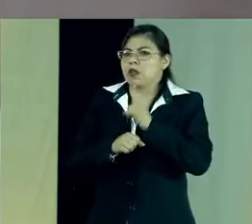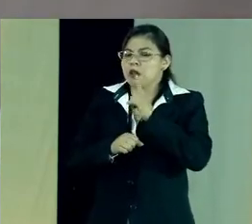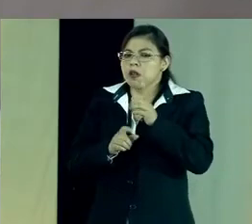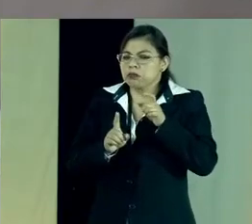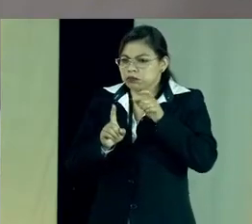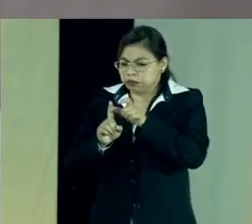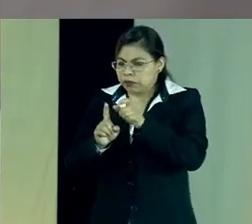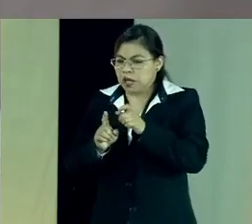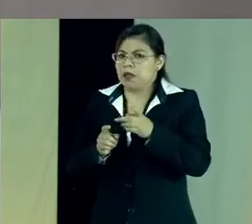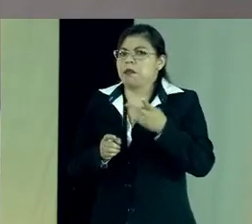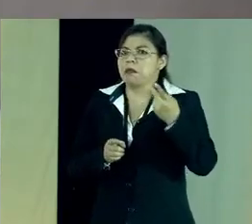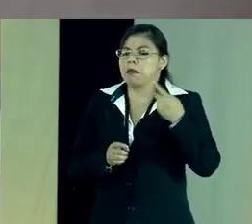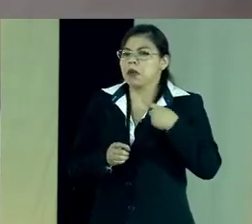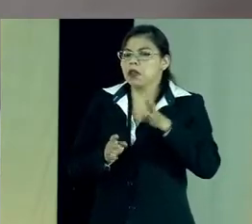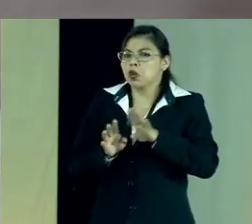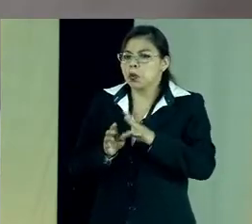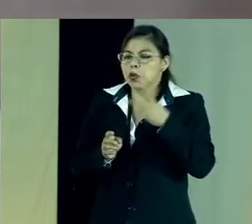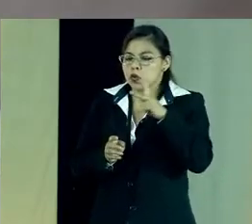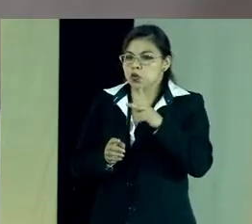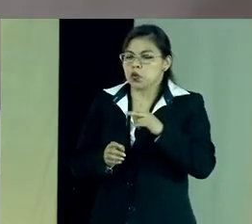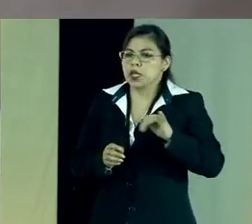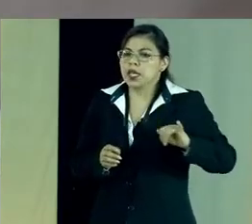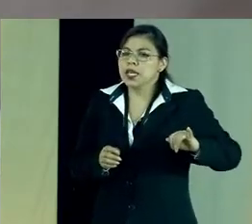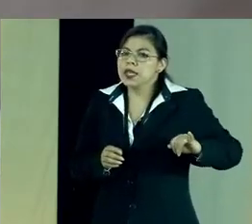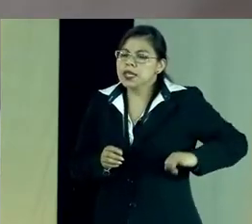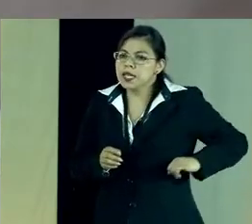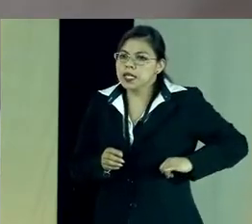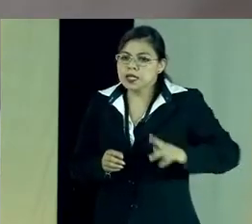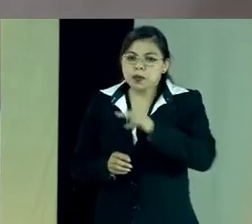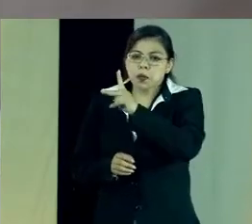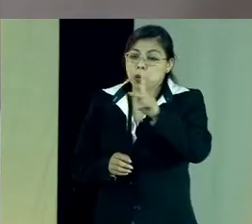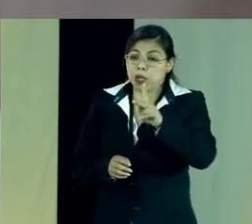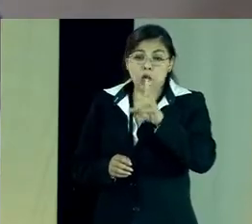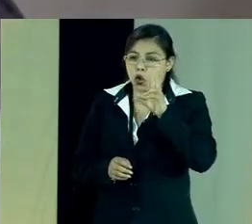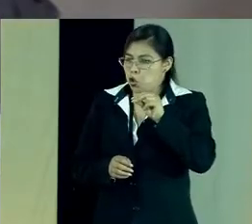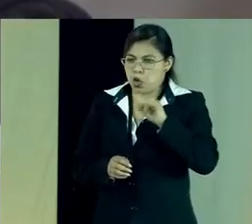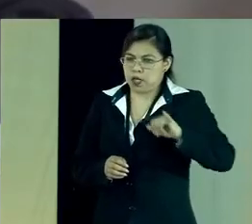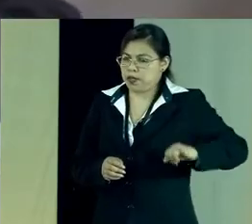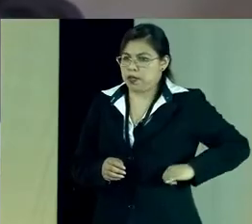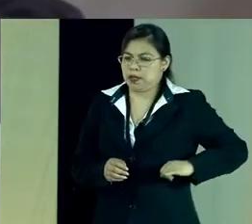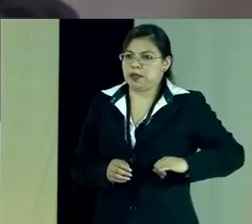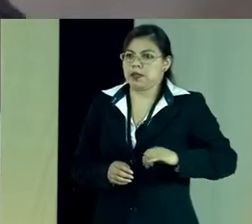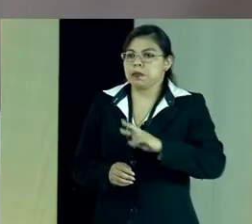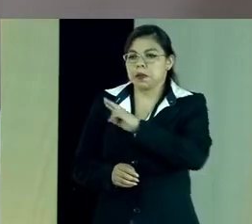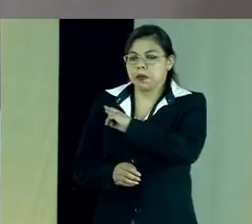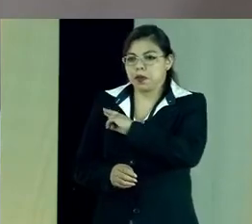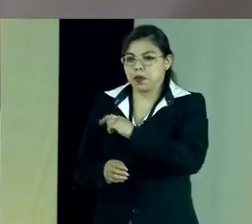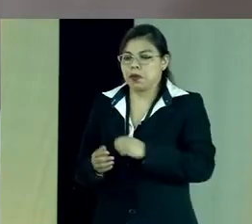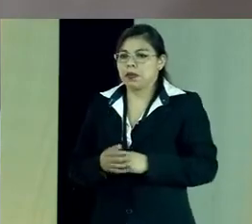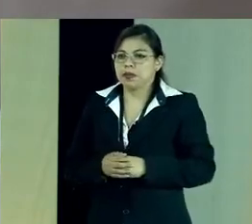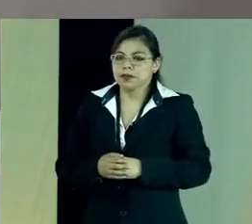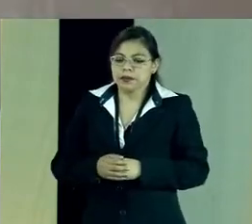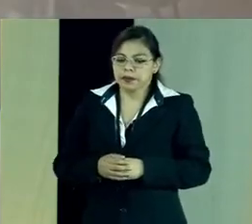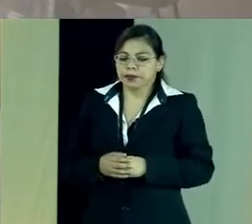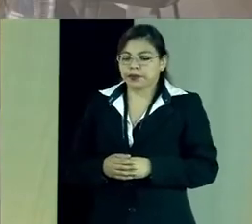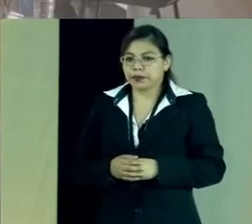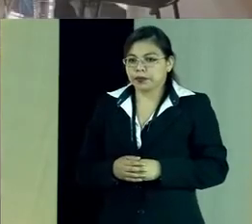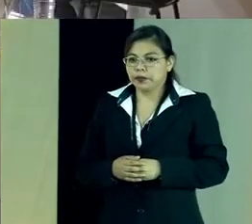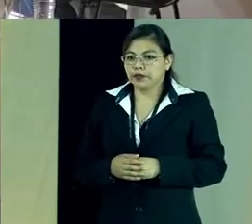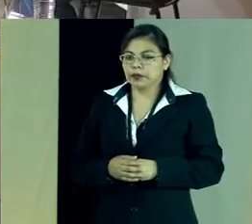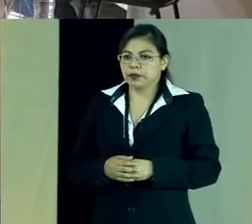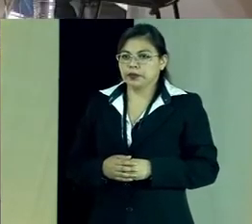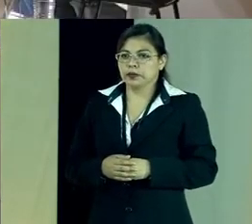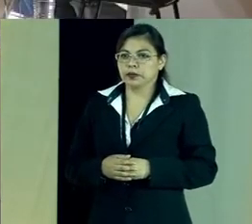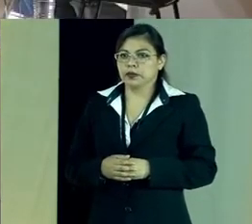y promover el interés público no el interés privado entonces creo que ahí están las claves de la recurrencia